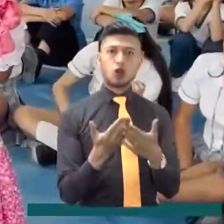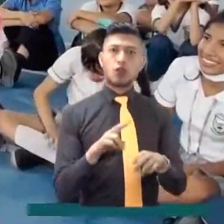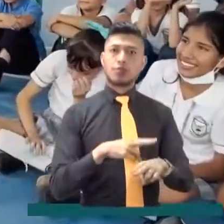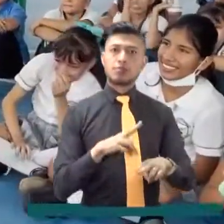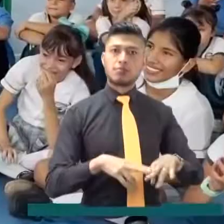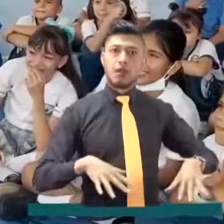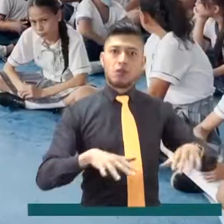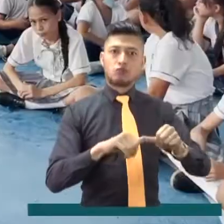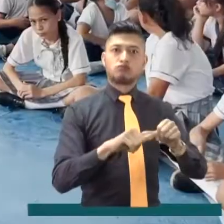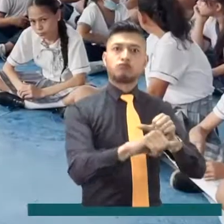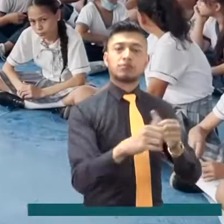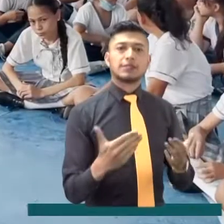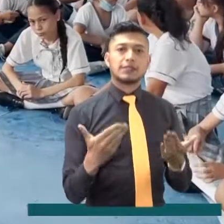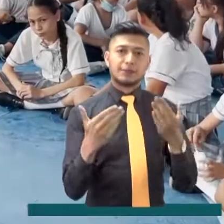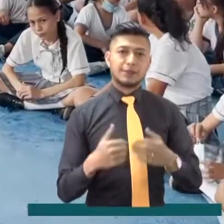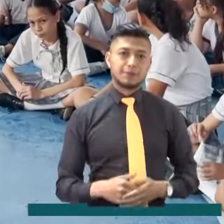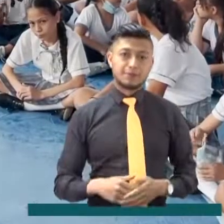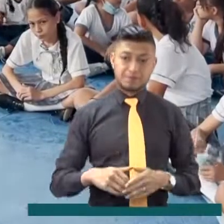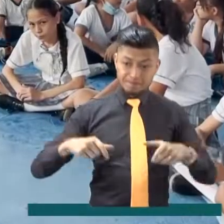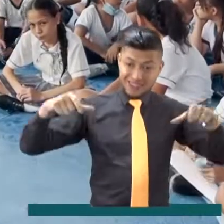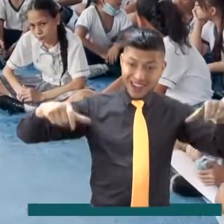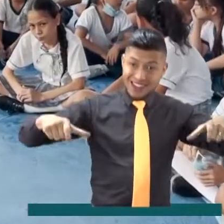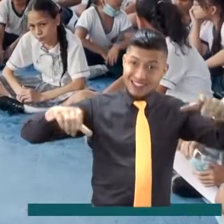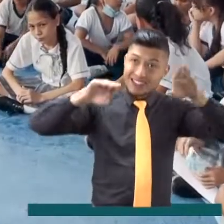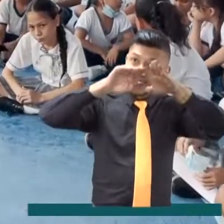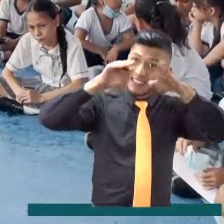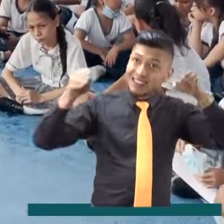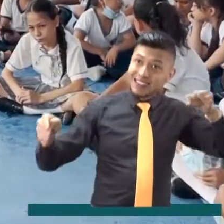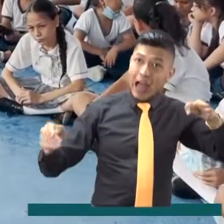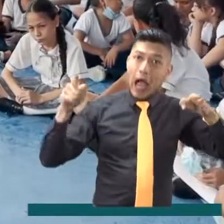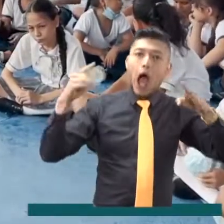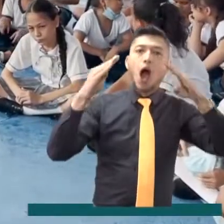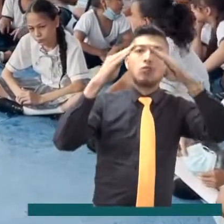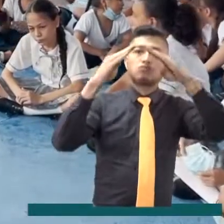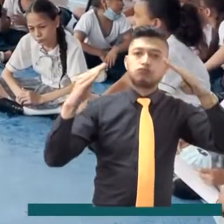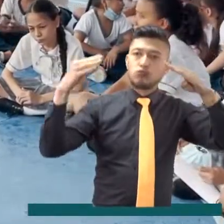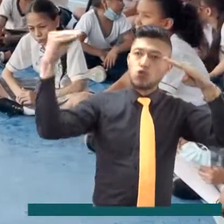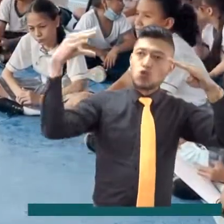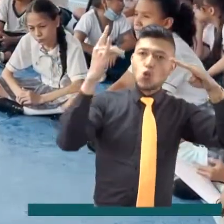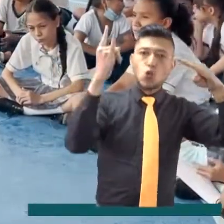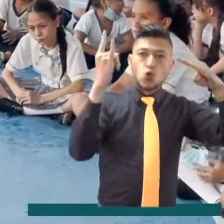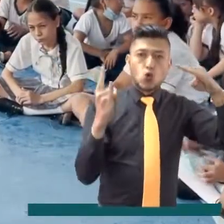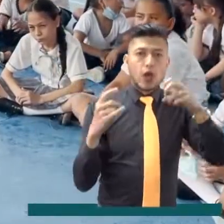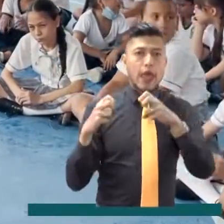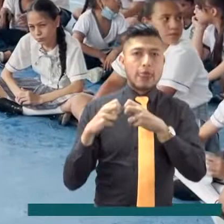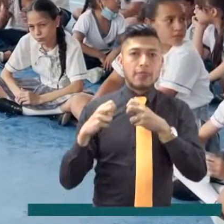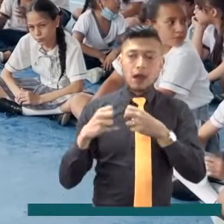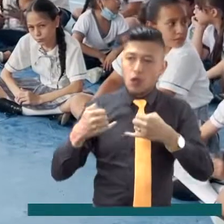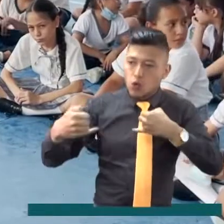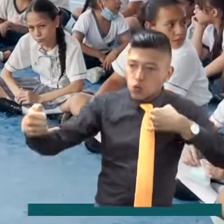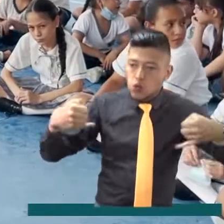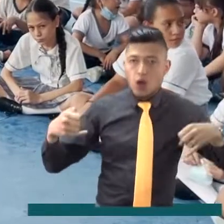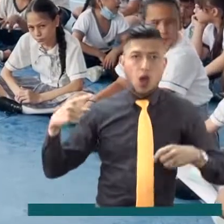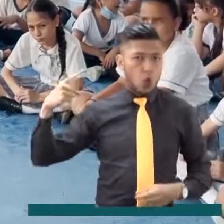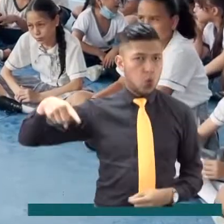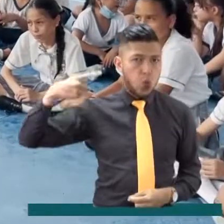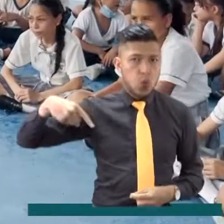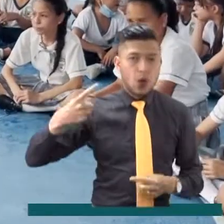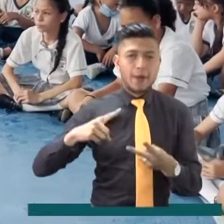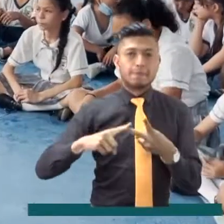sea sustentable. En el techo de las canchas hay paneles solares que nos sirven a transmitir energía a